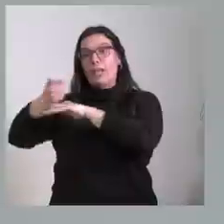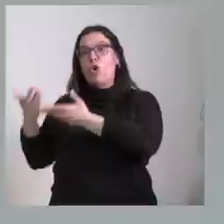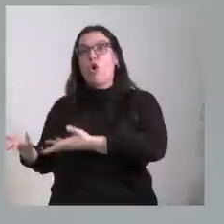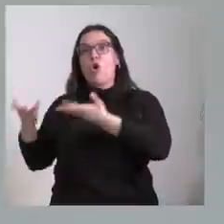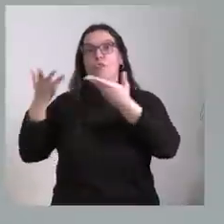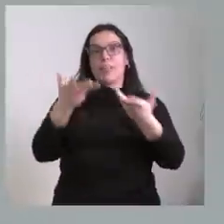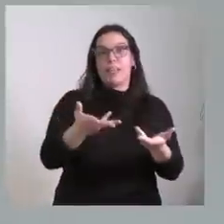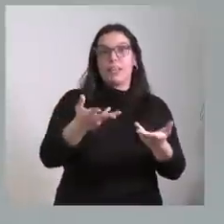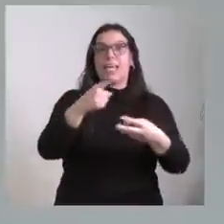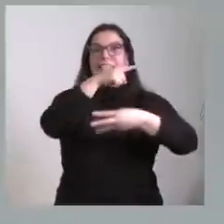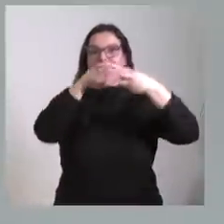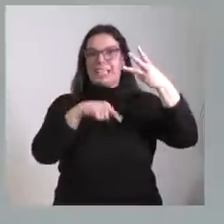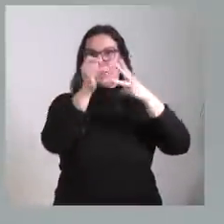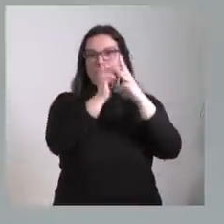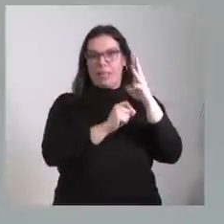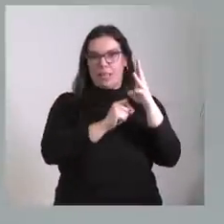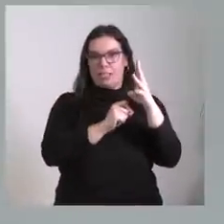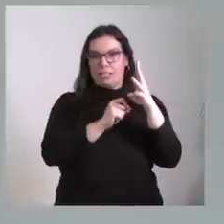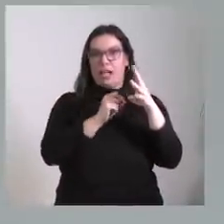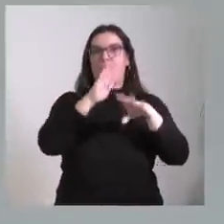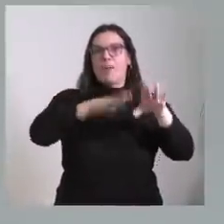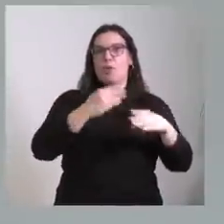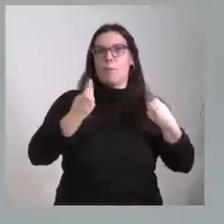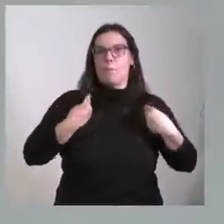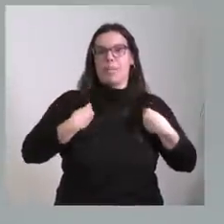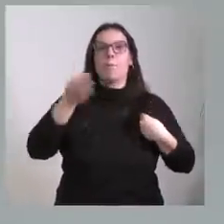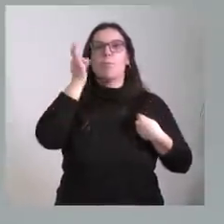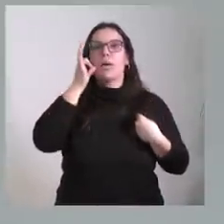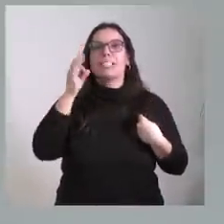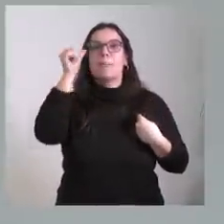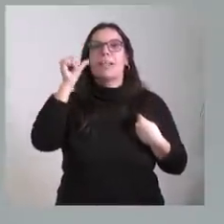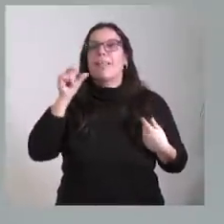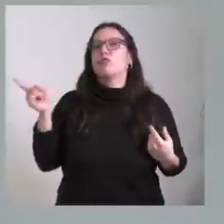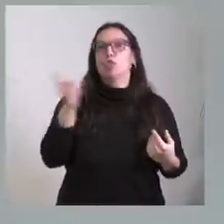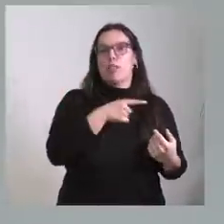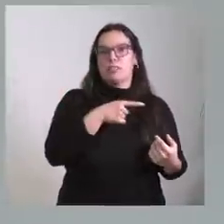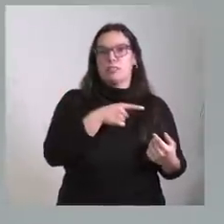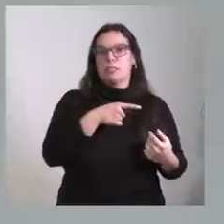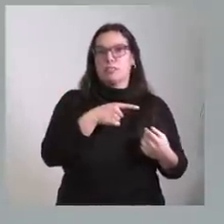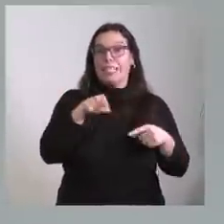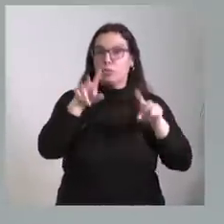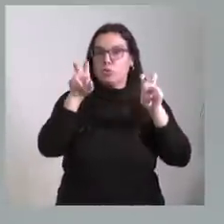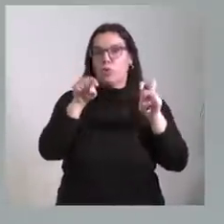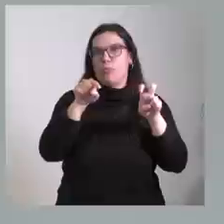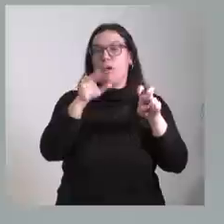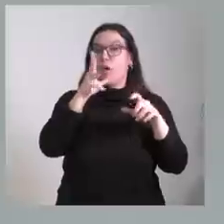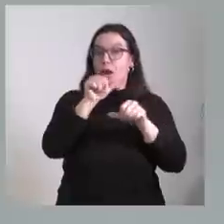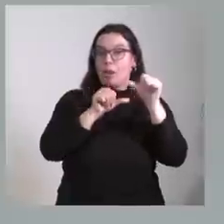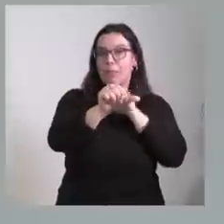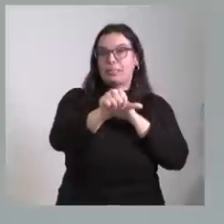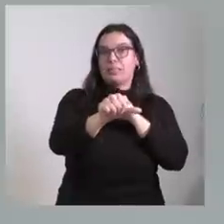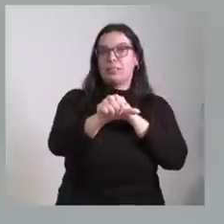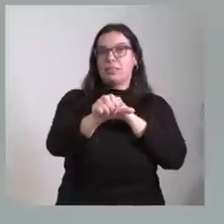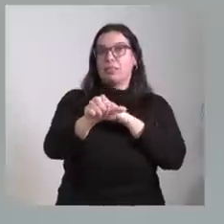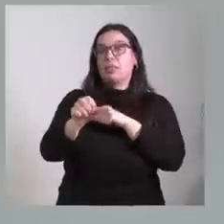estas tres cuestiones estas tres medias provida a todas las mujeres embarazadas que acudan a la consulta Esa es la novedad a partir de ahora se